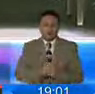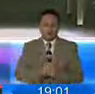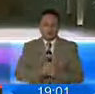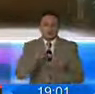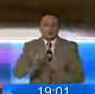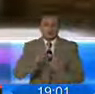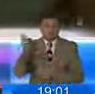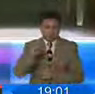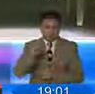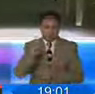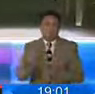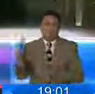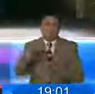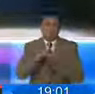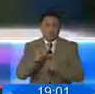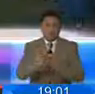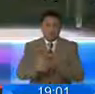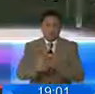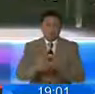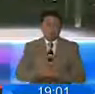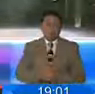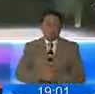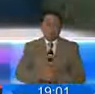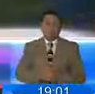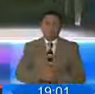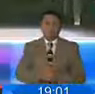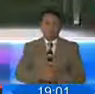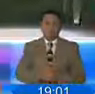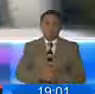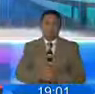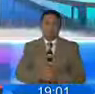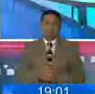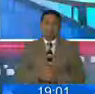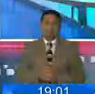nos volveremos a comunicar con ustedes. Buenas noches.